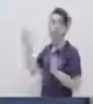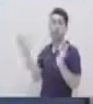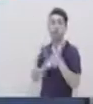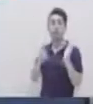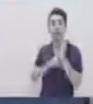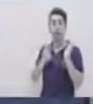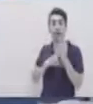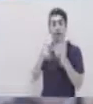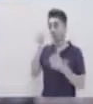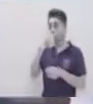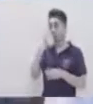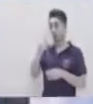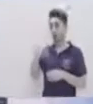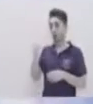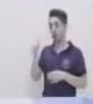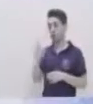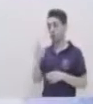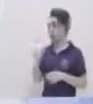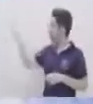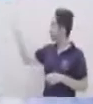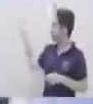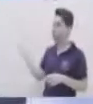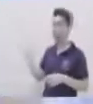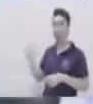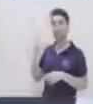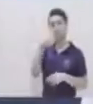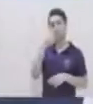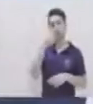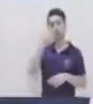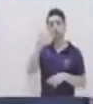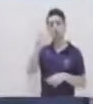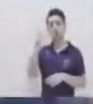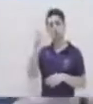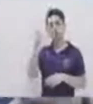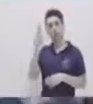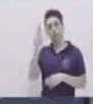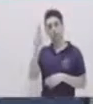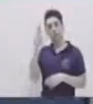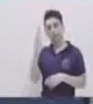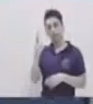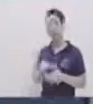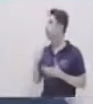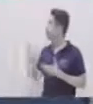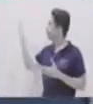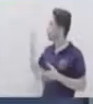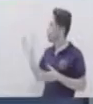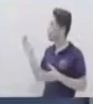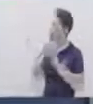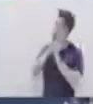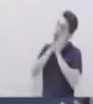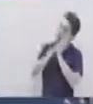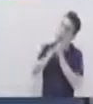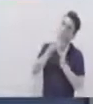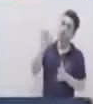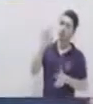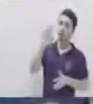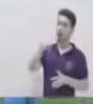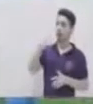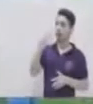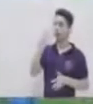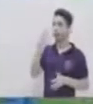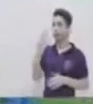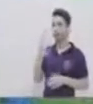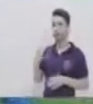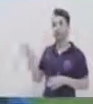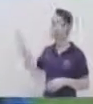sonando. Podría ser aquí saludar, dormir, y podría ser tal vez gustar o